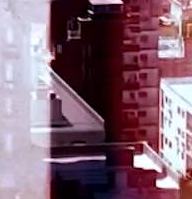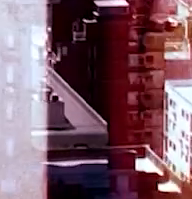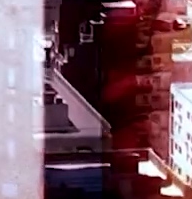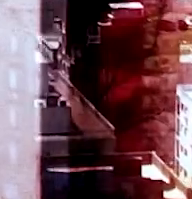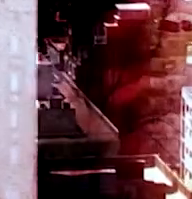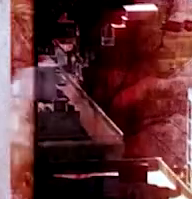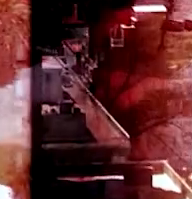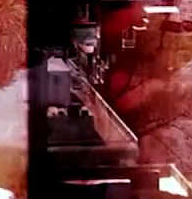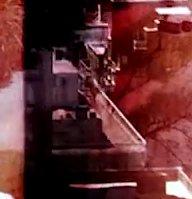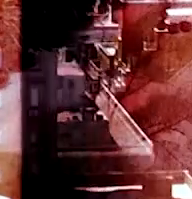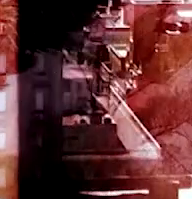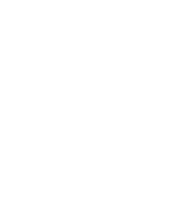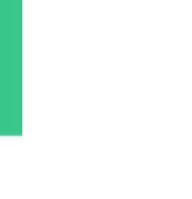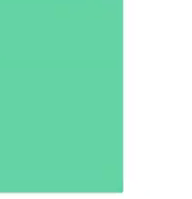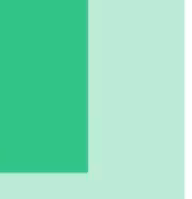chao